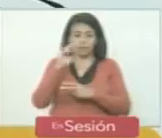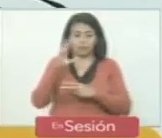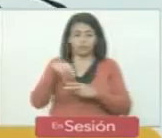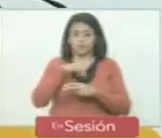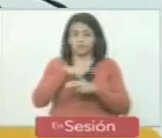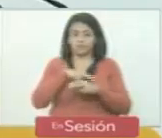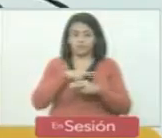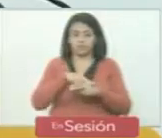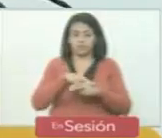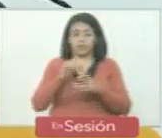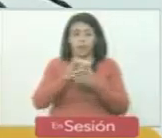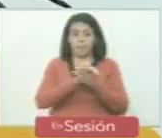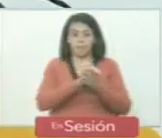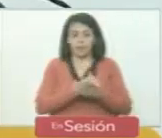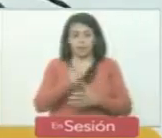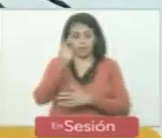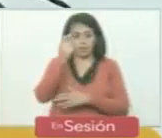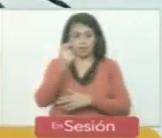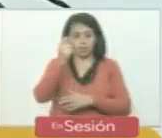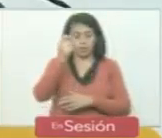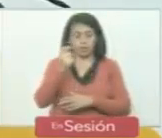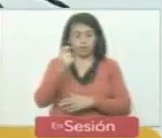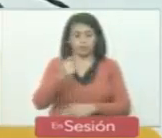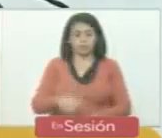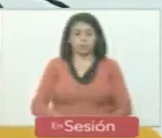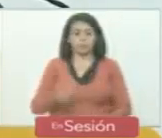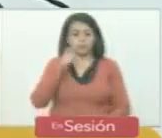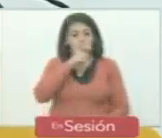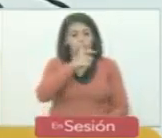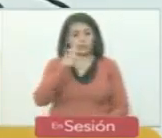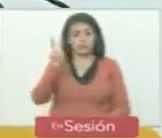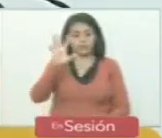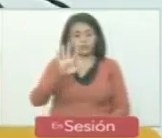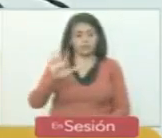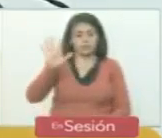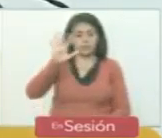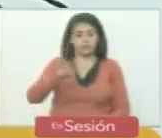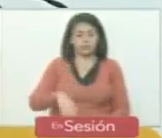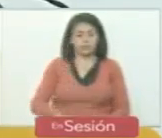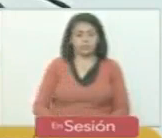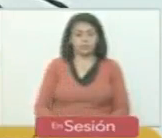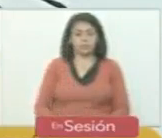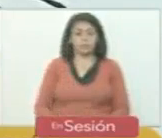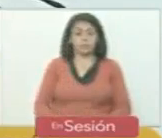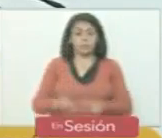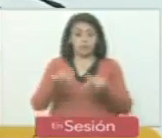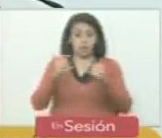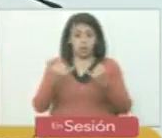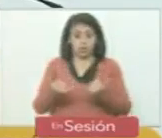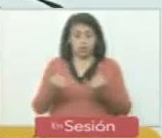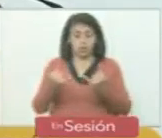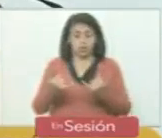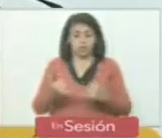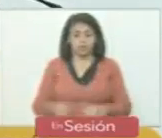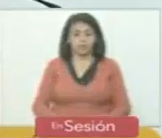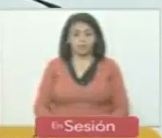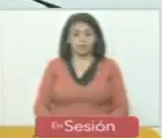Nacional, colegas parlamentarios, pueblo de Venezuela. Me corresponde hoy